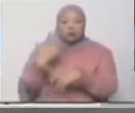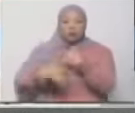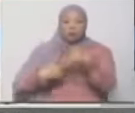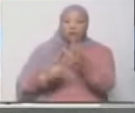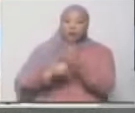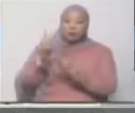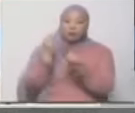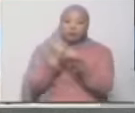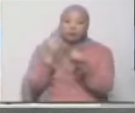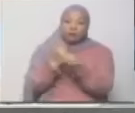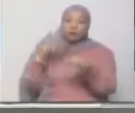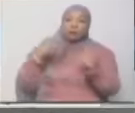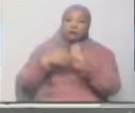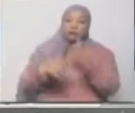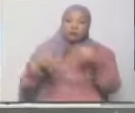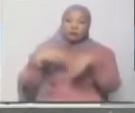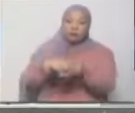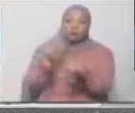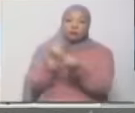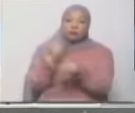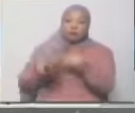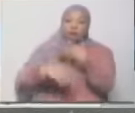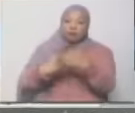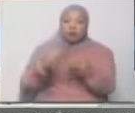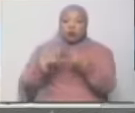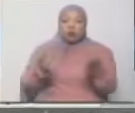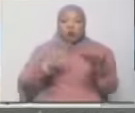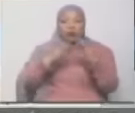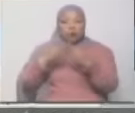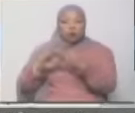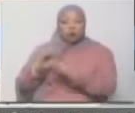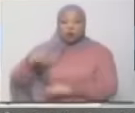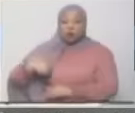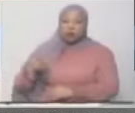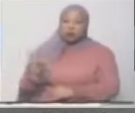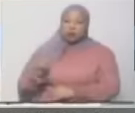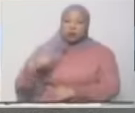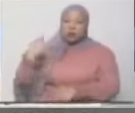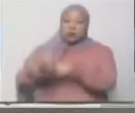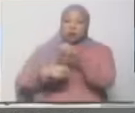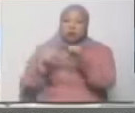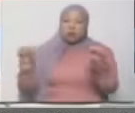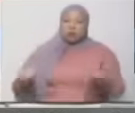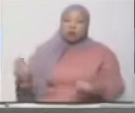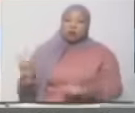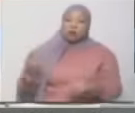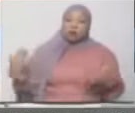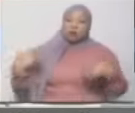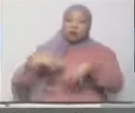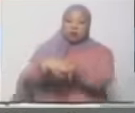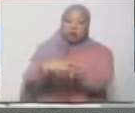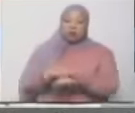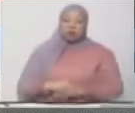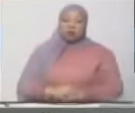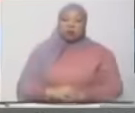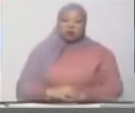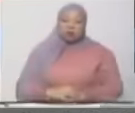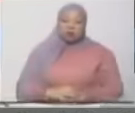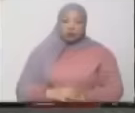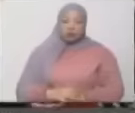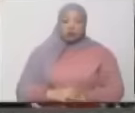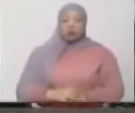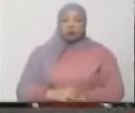desarrollo cualitativo y cuantitativo de todas las comunas del país y de los circuitos comunales que vamos a integrar. Y